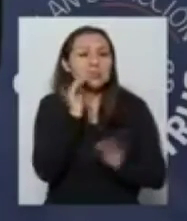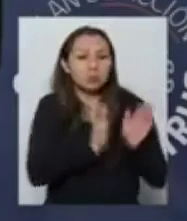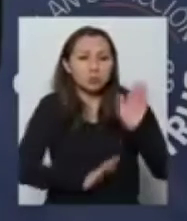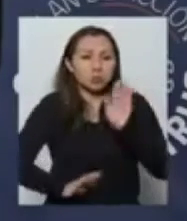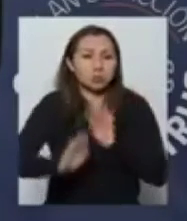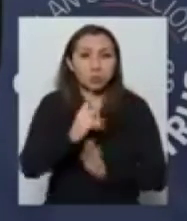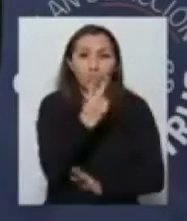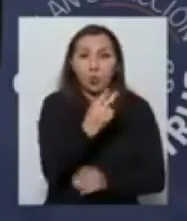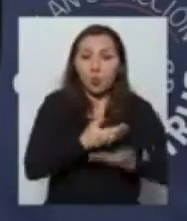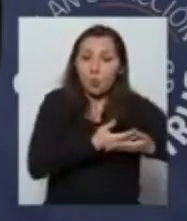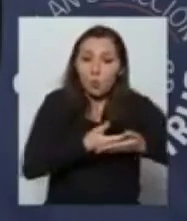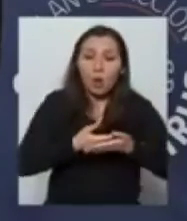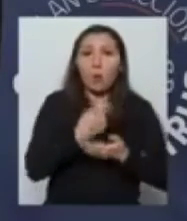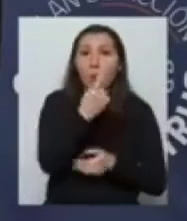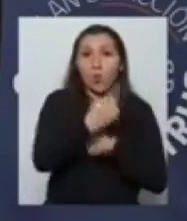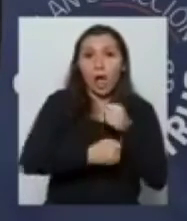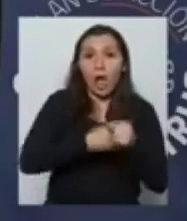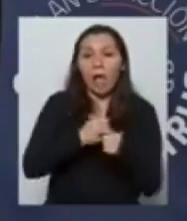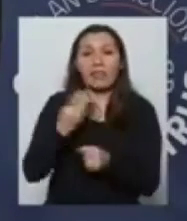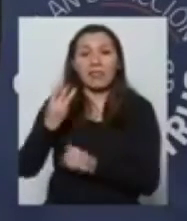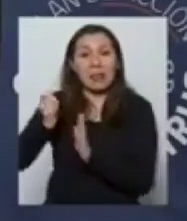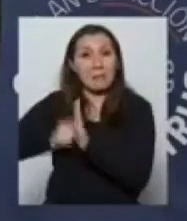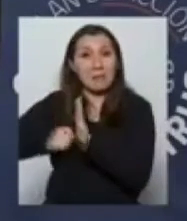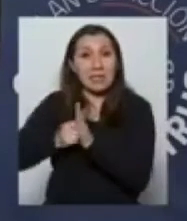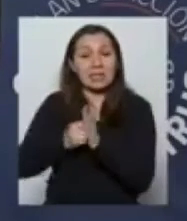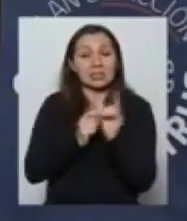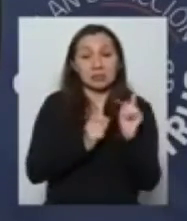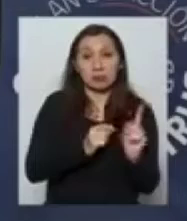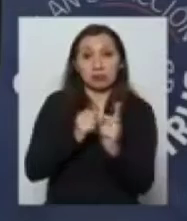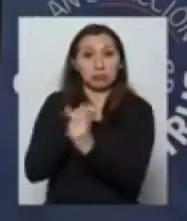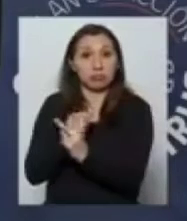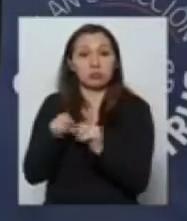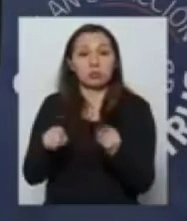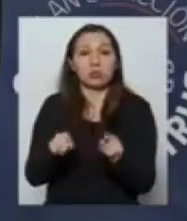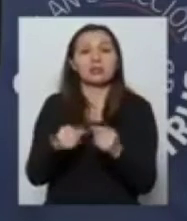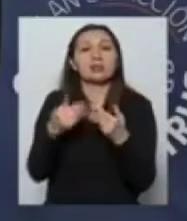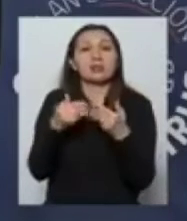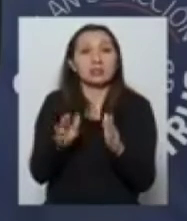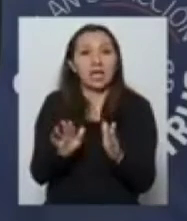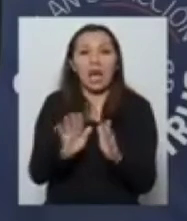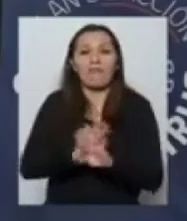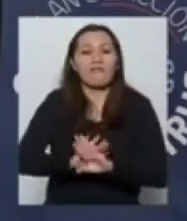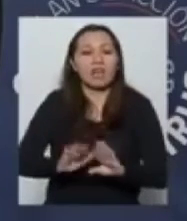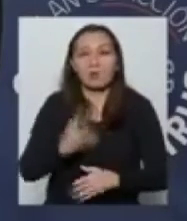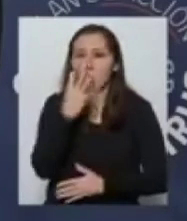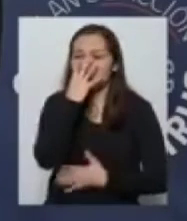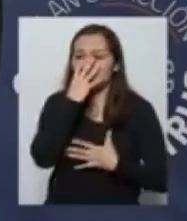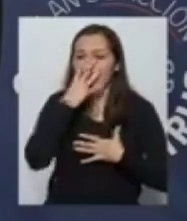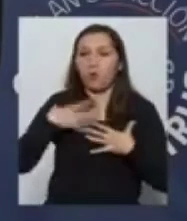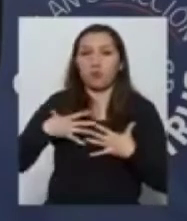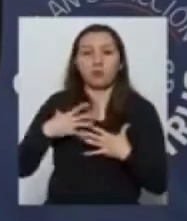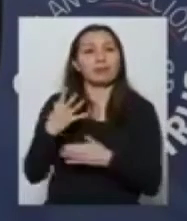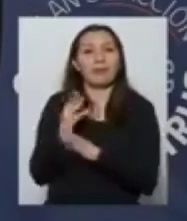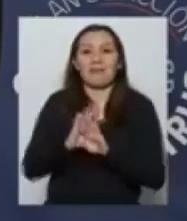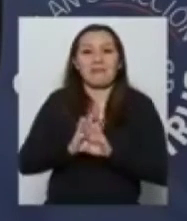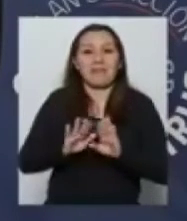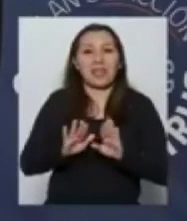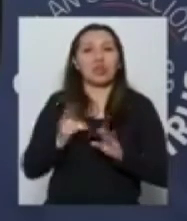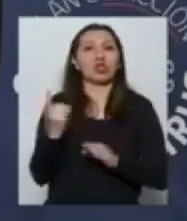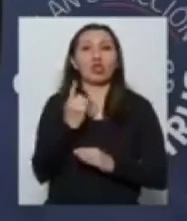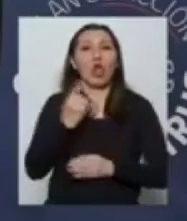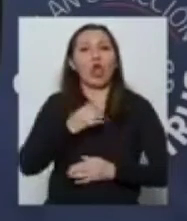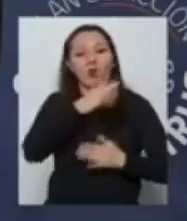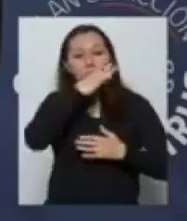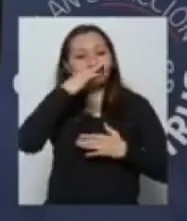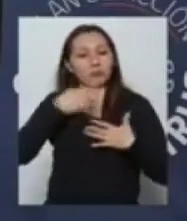Estos dos menores de 1 y 3 meses de edad, respectivamente, fueron ya desconectados exitosamente de la ventilación